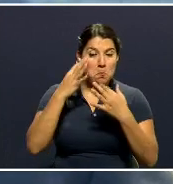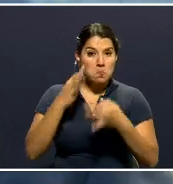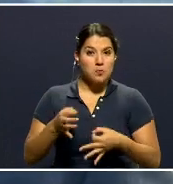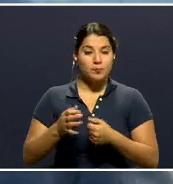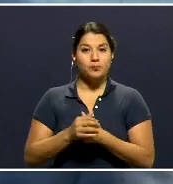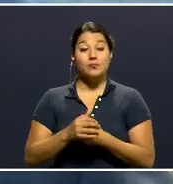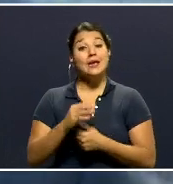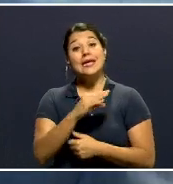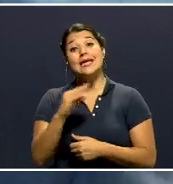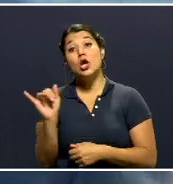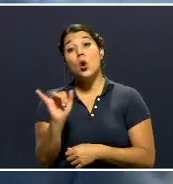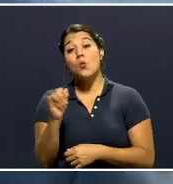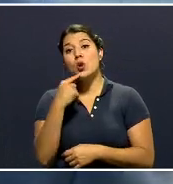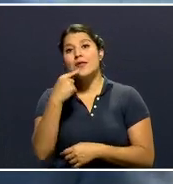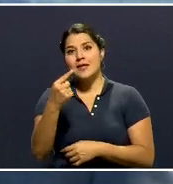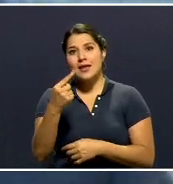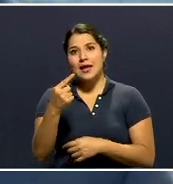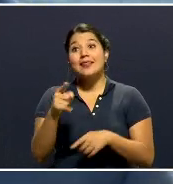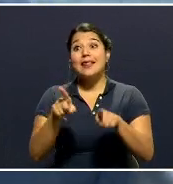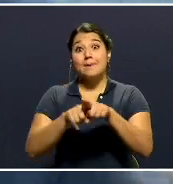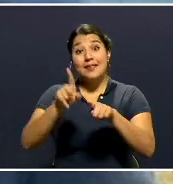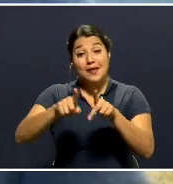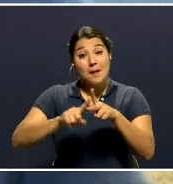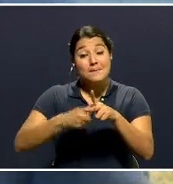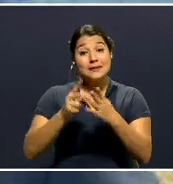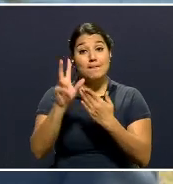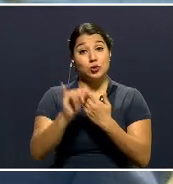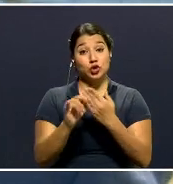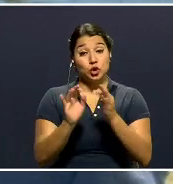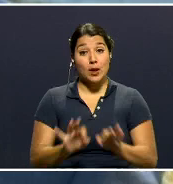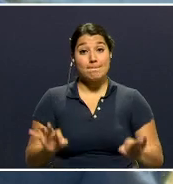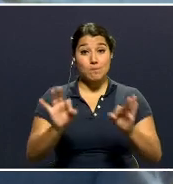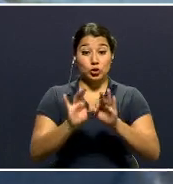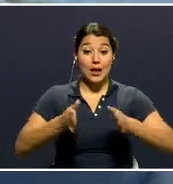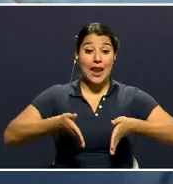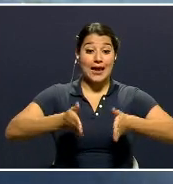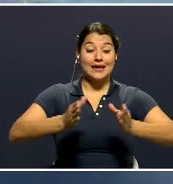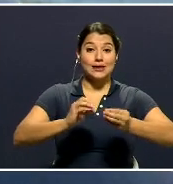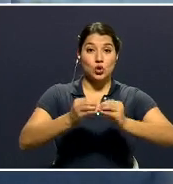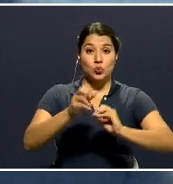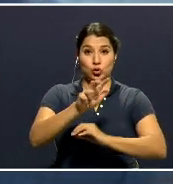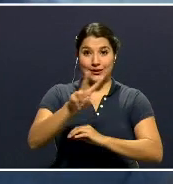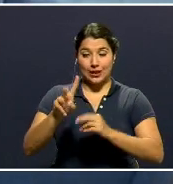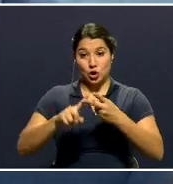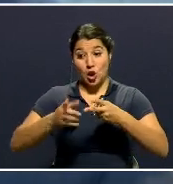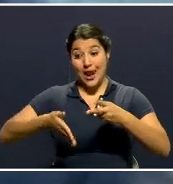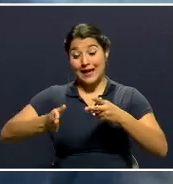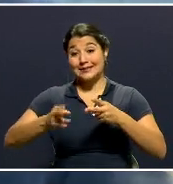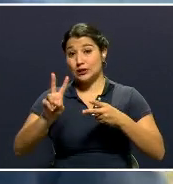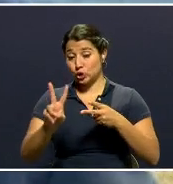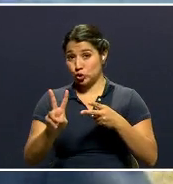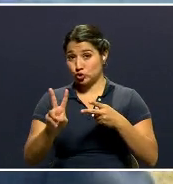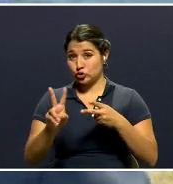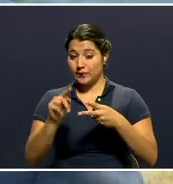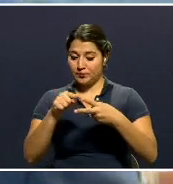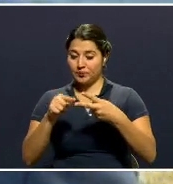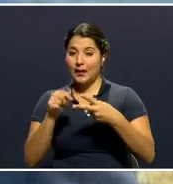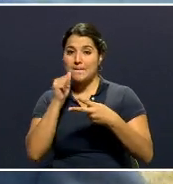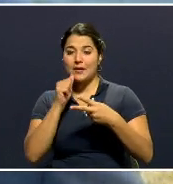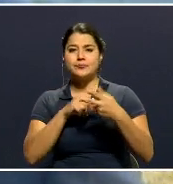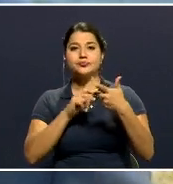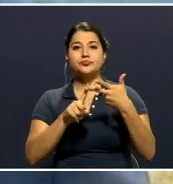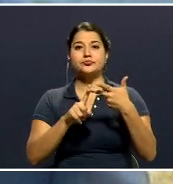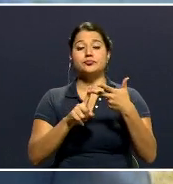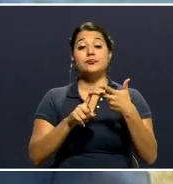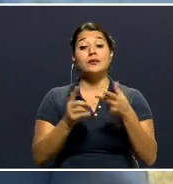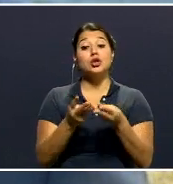mencionaba anteriormente, vienen proyectos importantes como la Ruta 32 bajo iniciativa privada, la Ruta 2 bajo el mismo esquema, y la solución